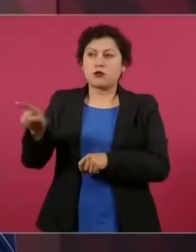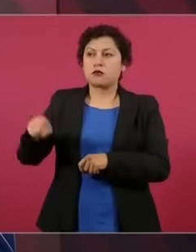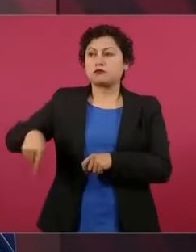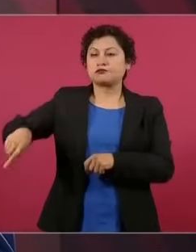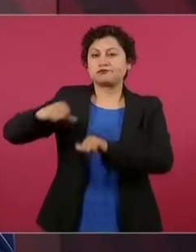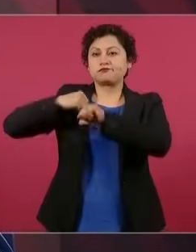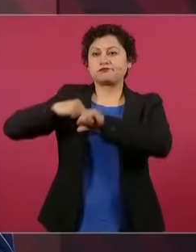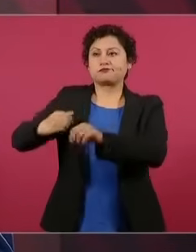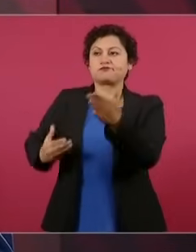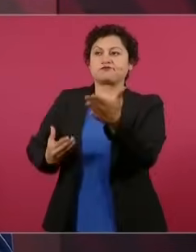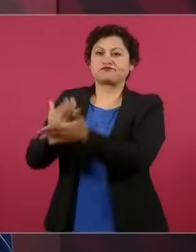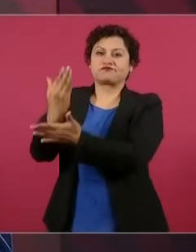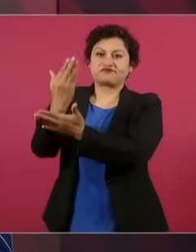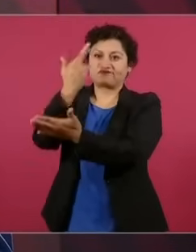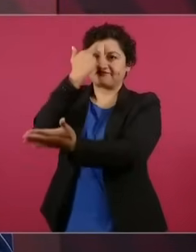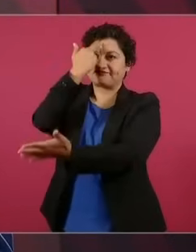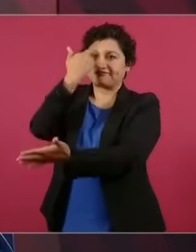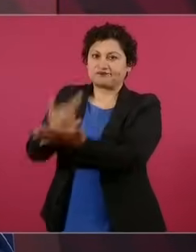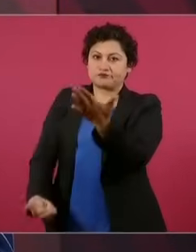Es